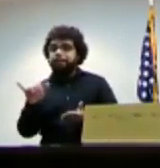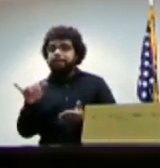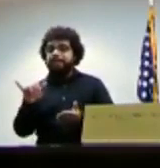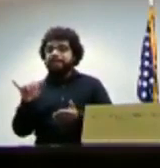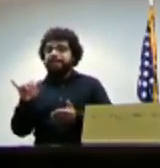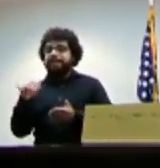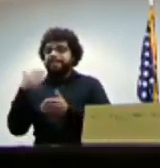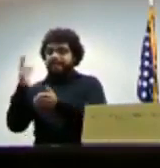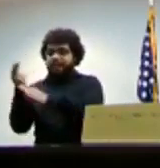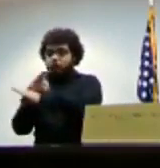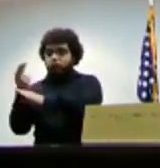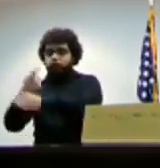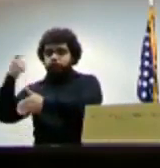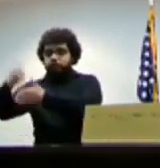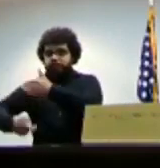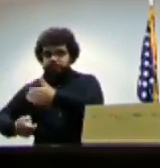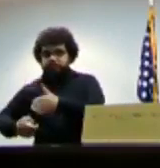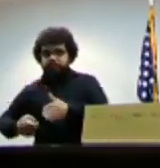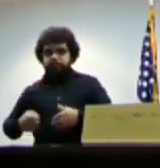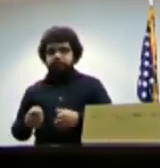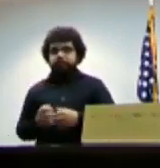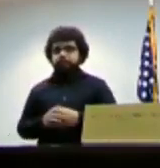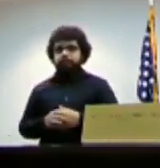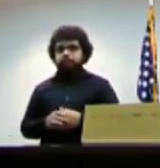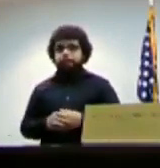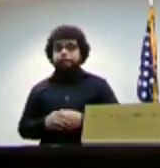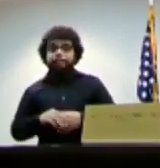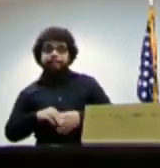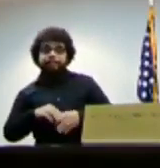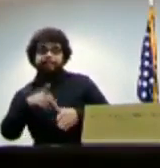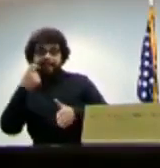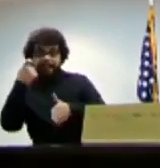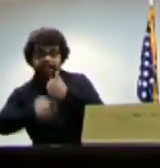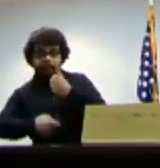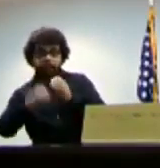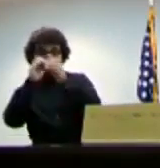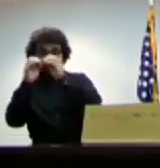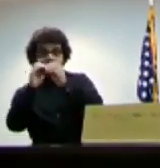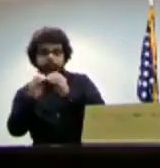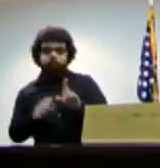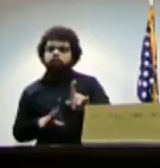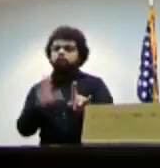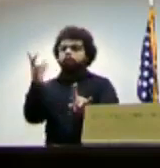gasto. Le voy a poner el gasto de mantenimiento. Pero un momentito aquí.